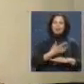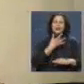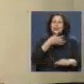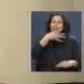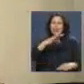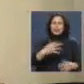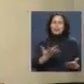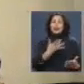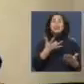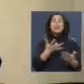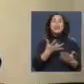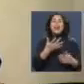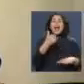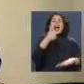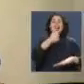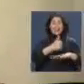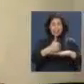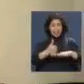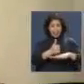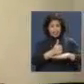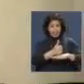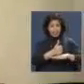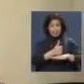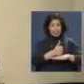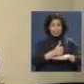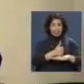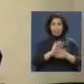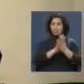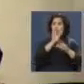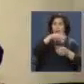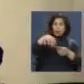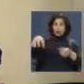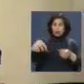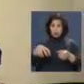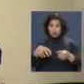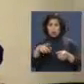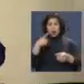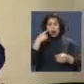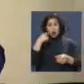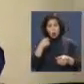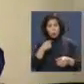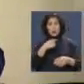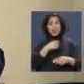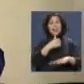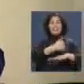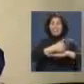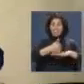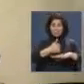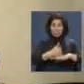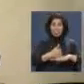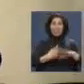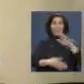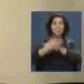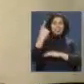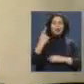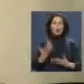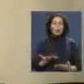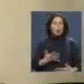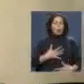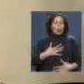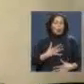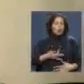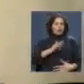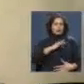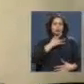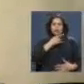los alcaldes, en todas las comunas fueron alcaldes hombres, se sintieron ofendidos porque